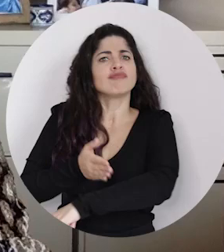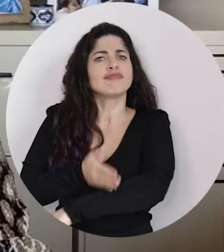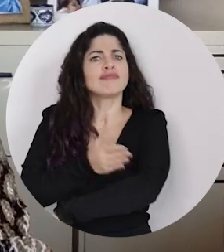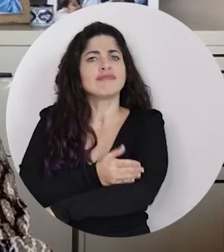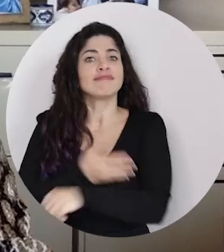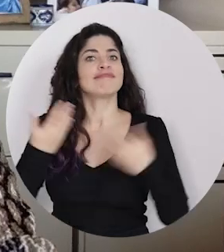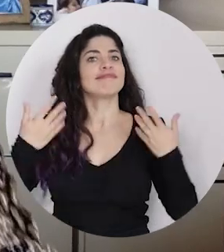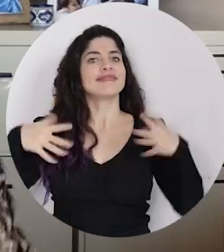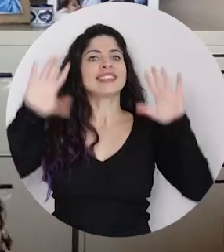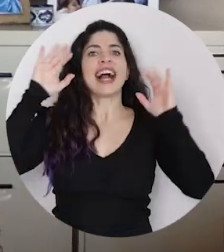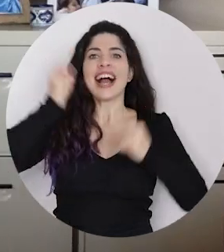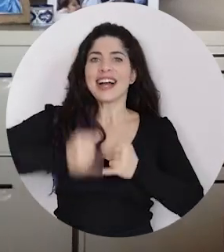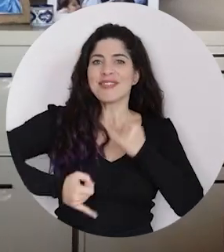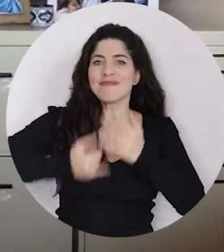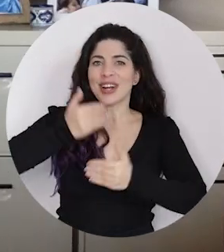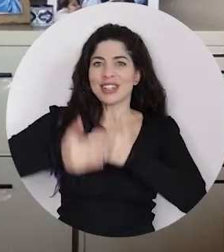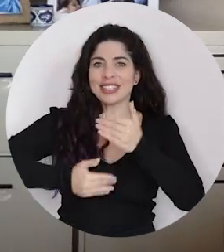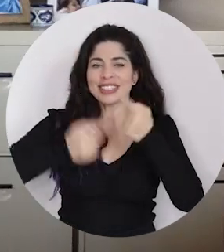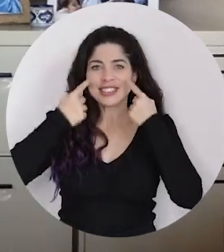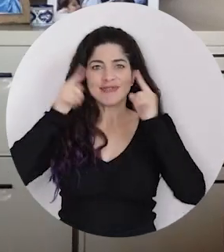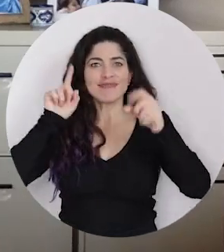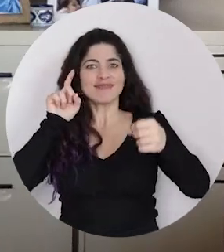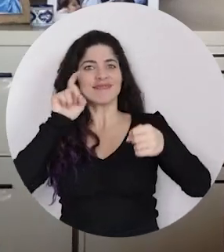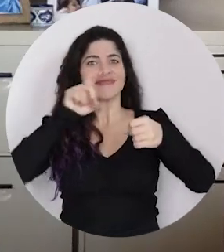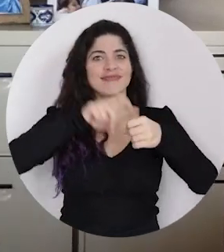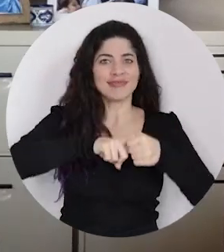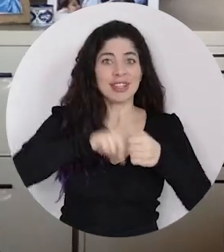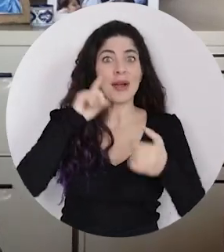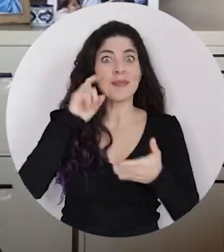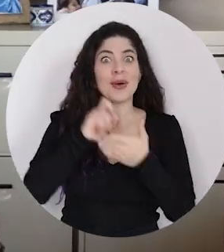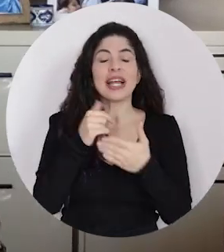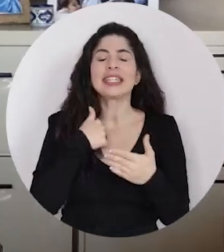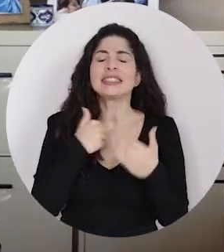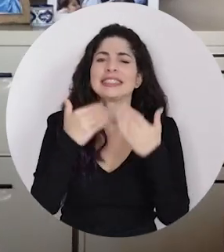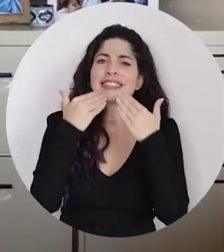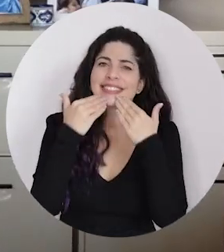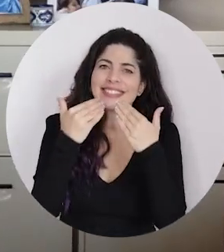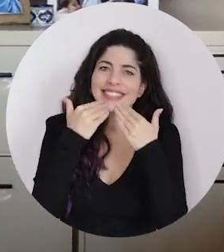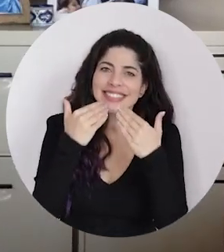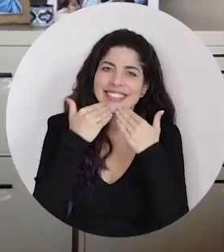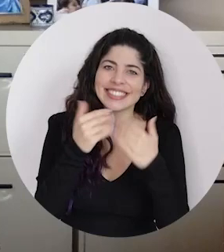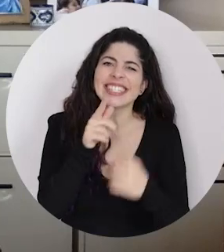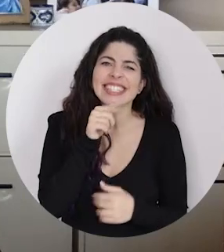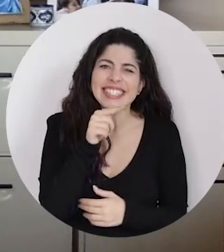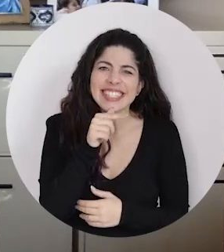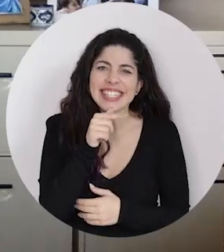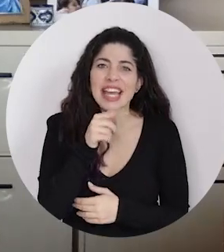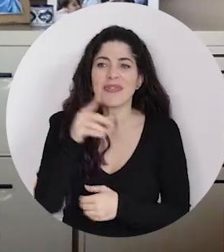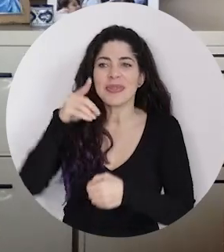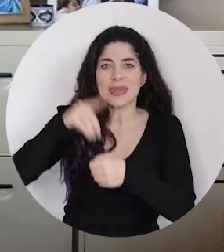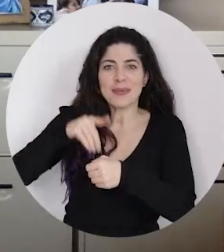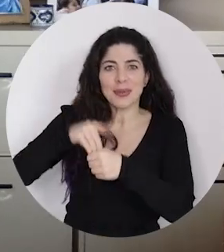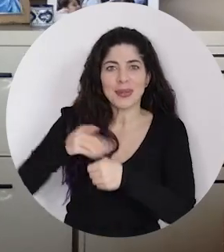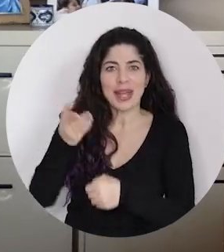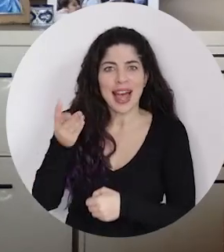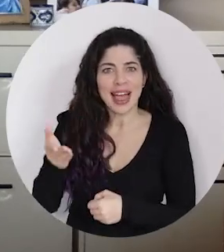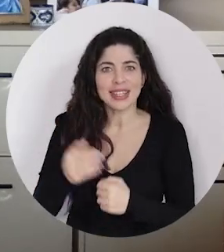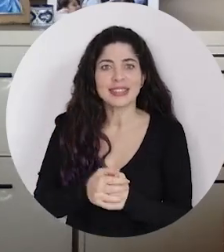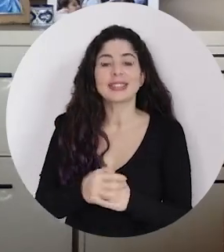juntos. Hemos culminado el proceso de adhesión, por lo cual agradezco a las y